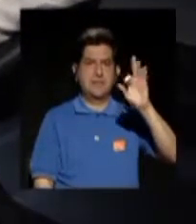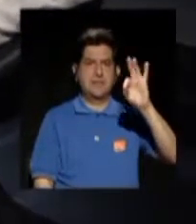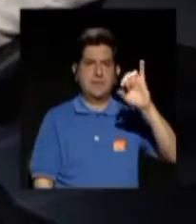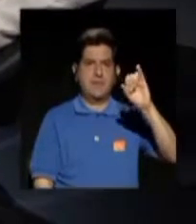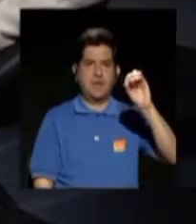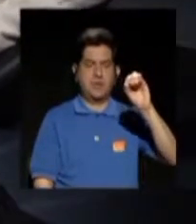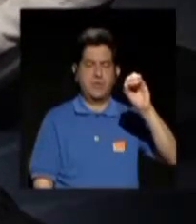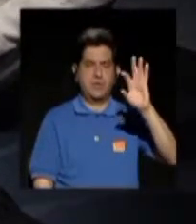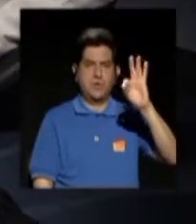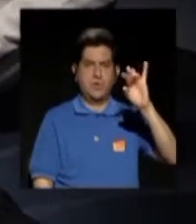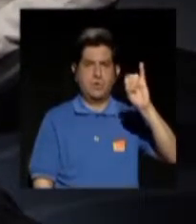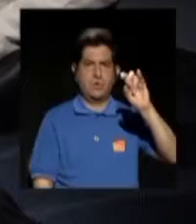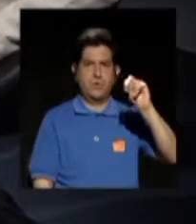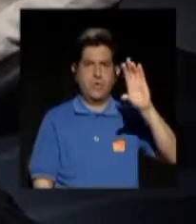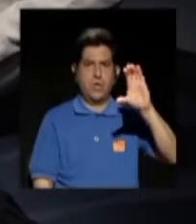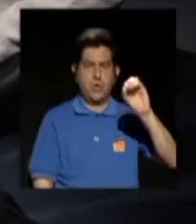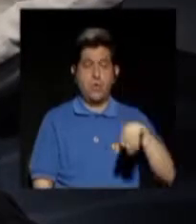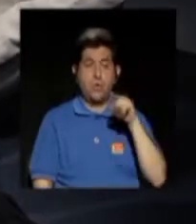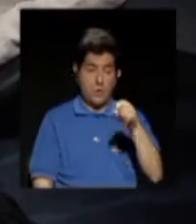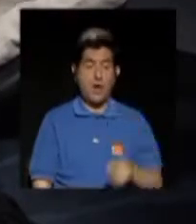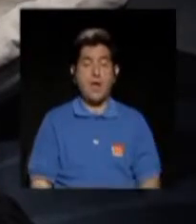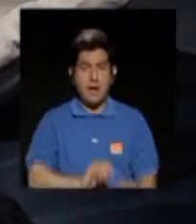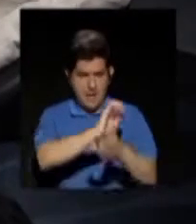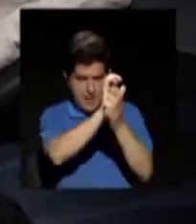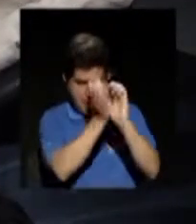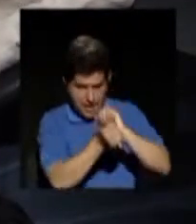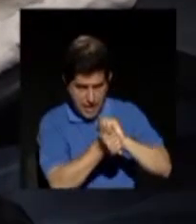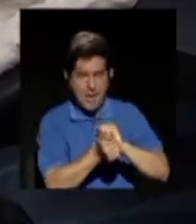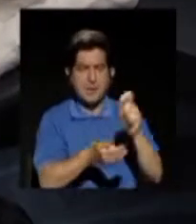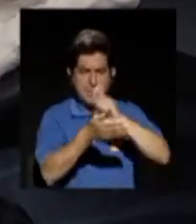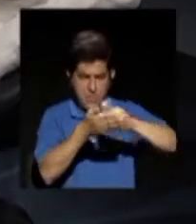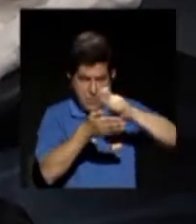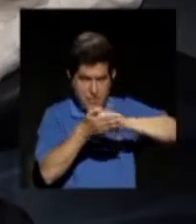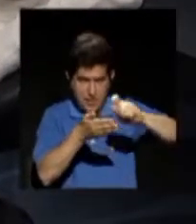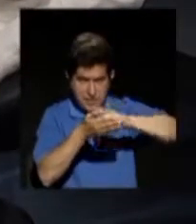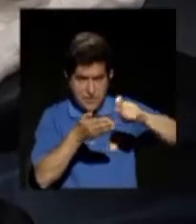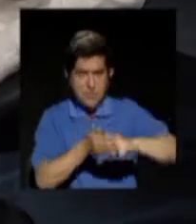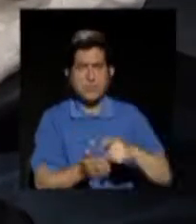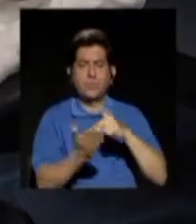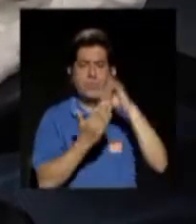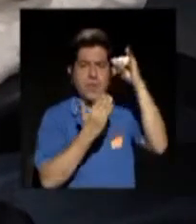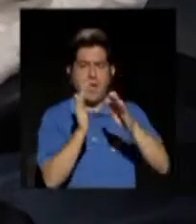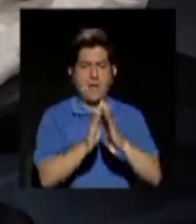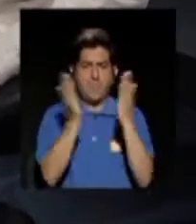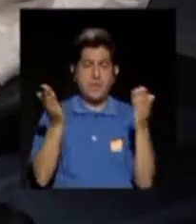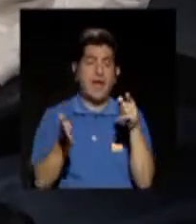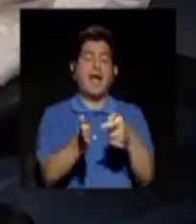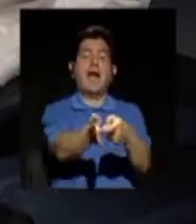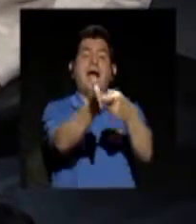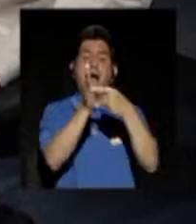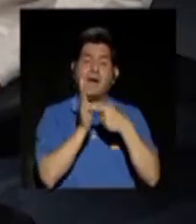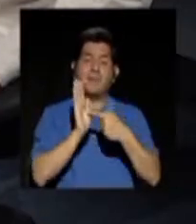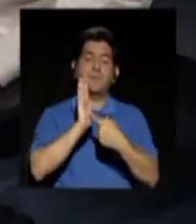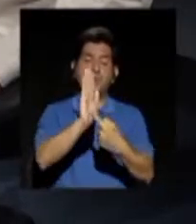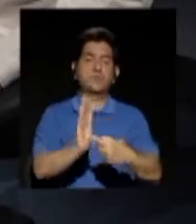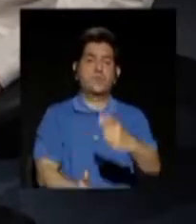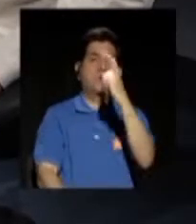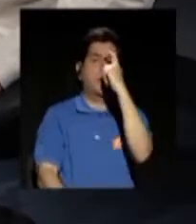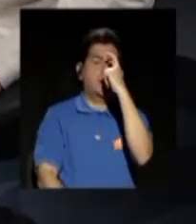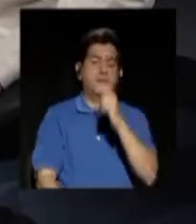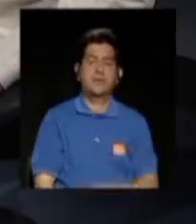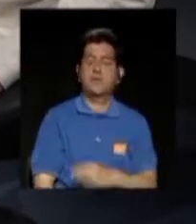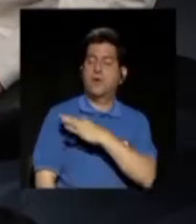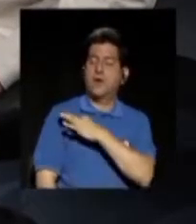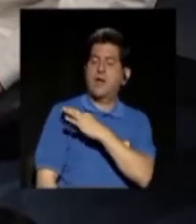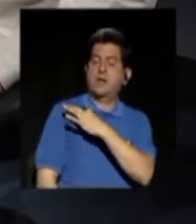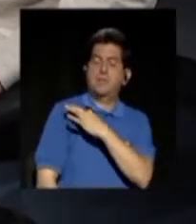toca reformular el proyecto de apertura, es que ese fue el requisito que él le puso a Calderón cuando lo invitó